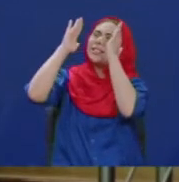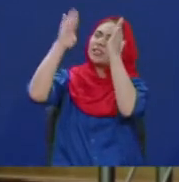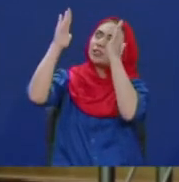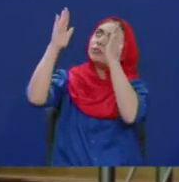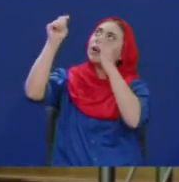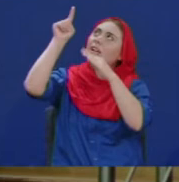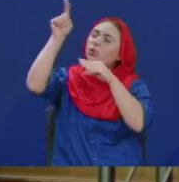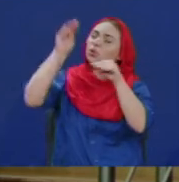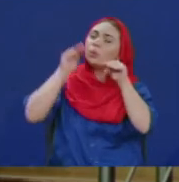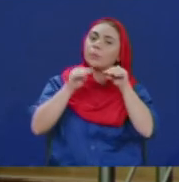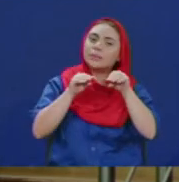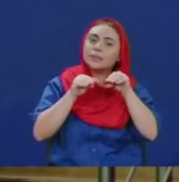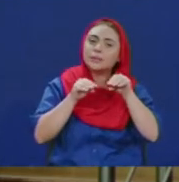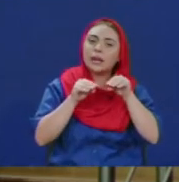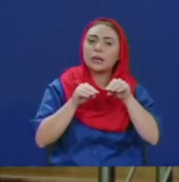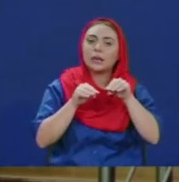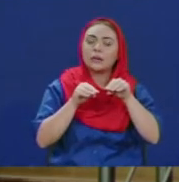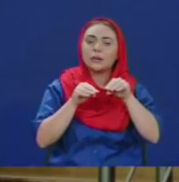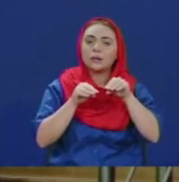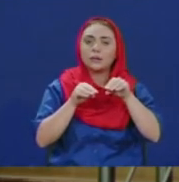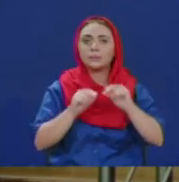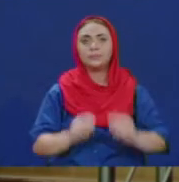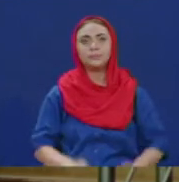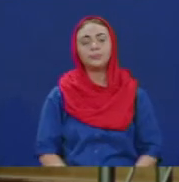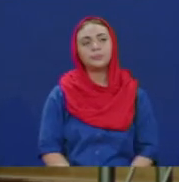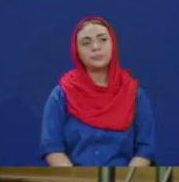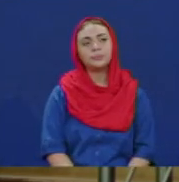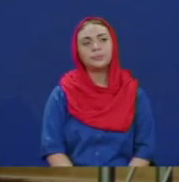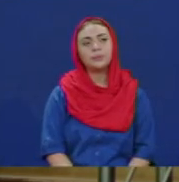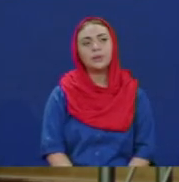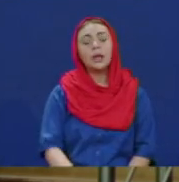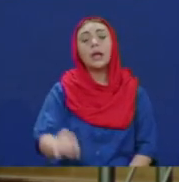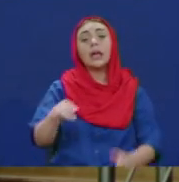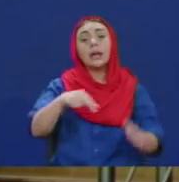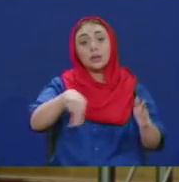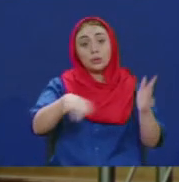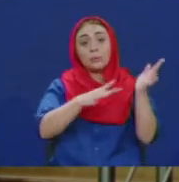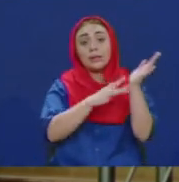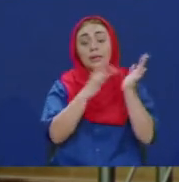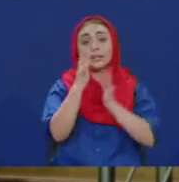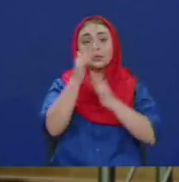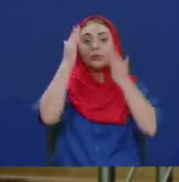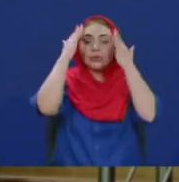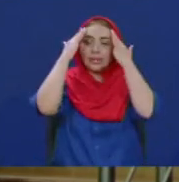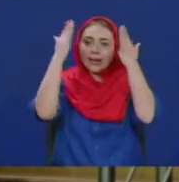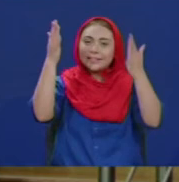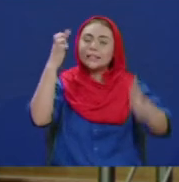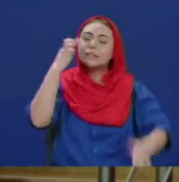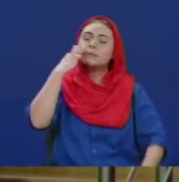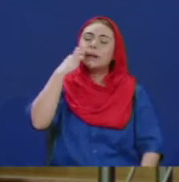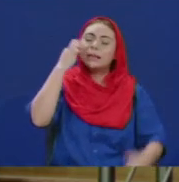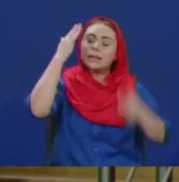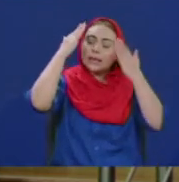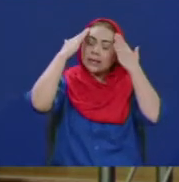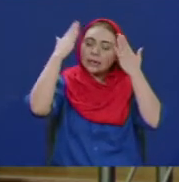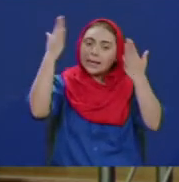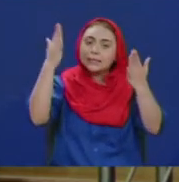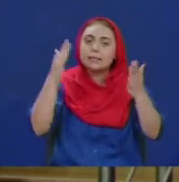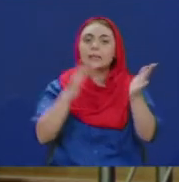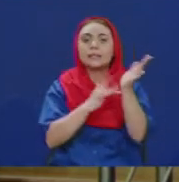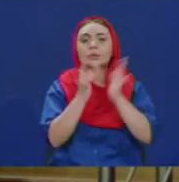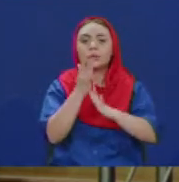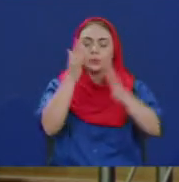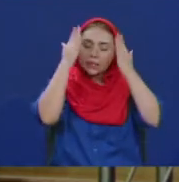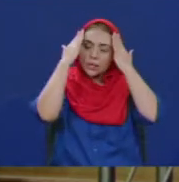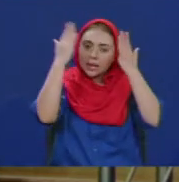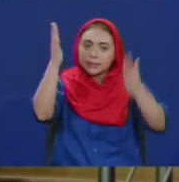fluir adecuadamente así como tú quieres que lo hagamos. En el nombre de Jesús, gracias, Padre, gracias, Hijo, y gracias,